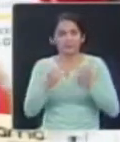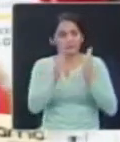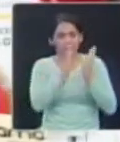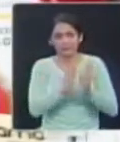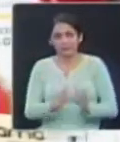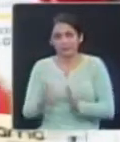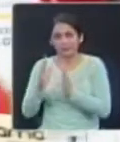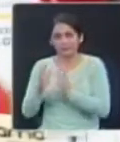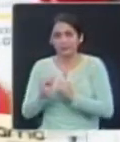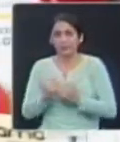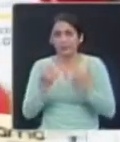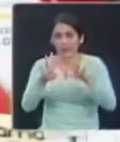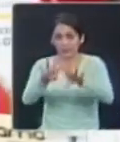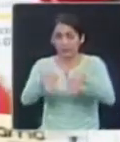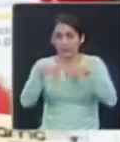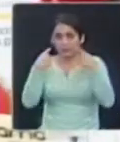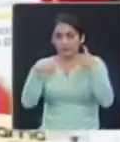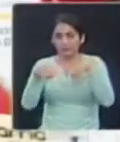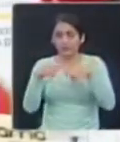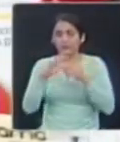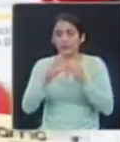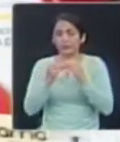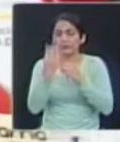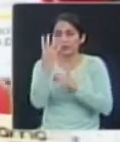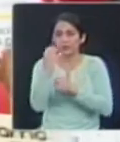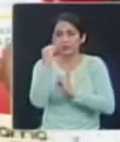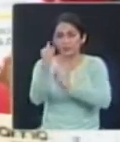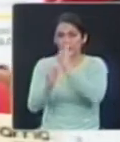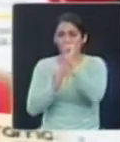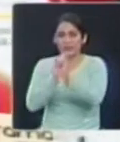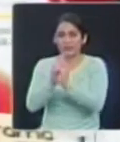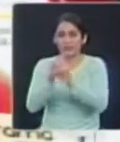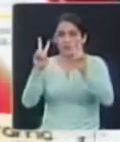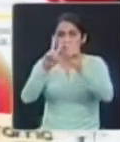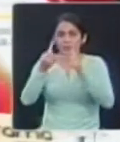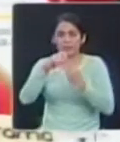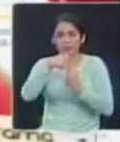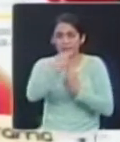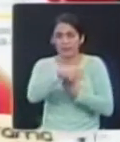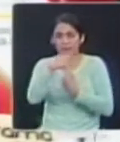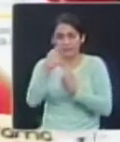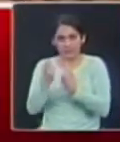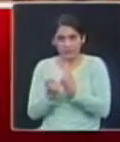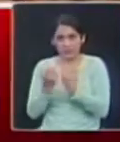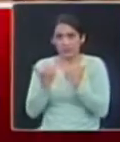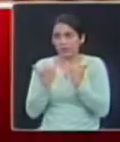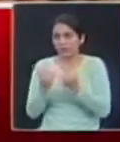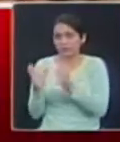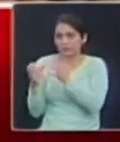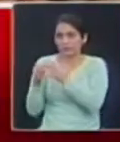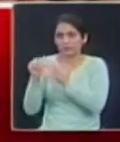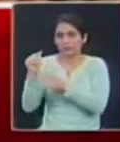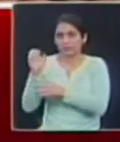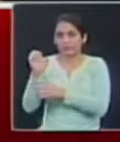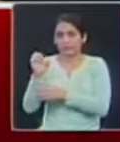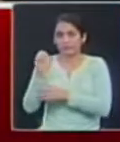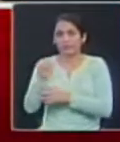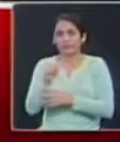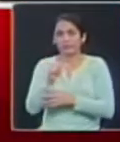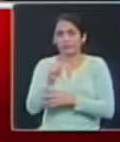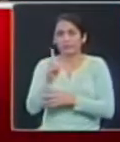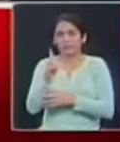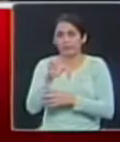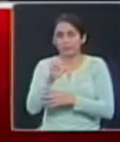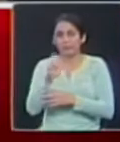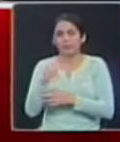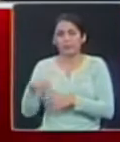del 14º Foro Internacional del Banano, que lo hemos trabajado con AEBE, en donde por primera vez se va a realizar una rueda